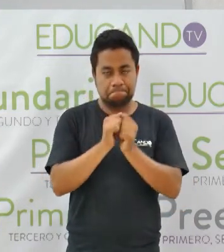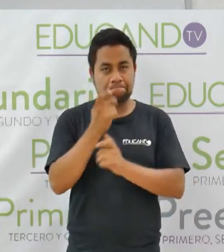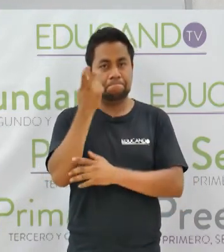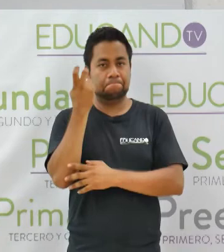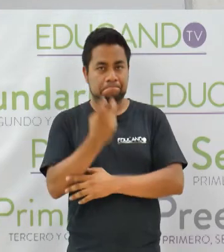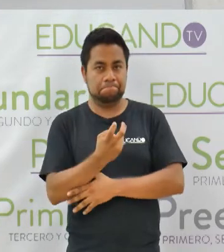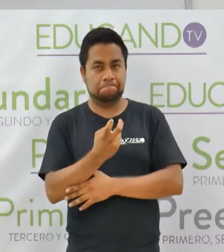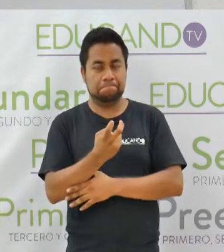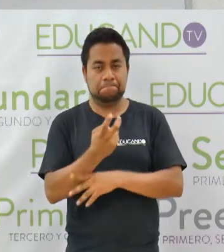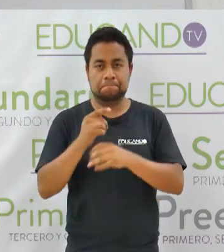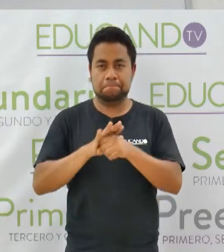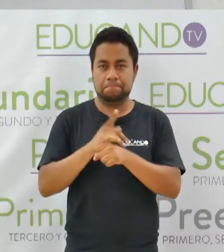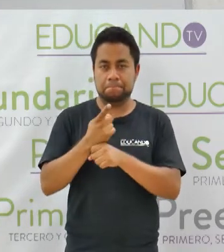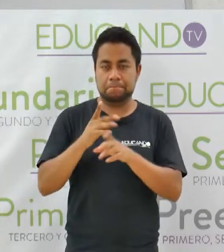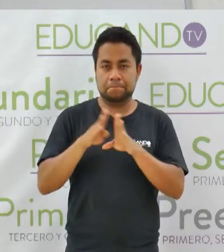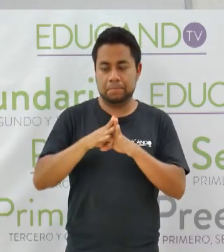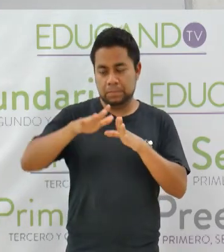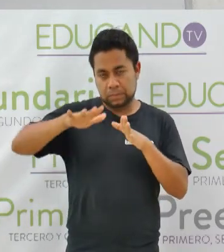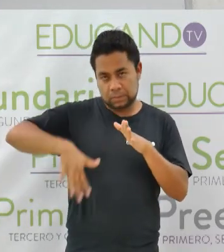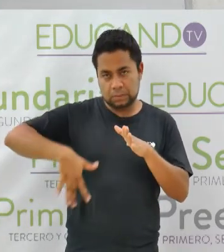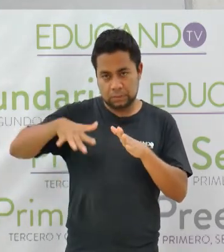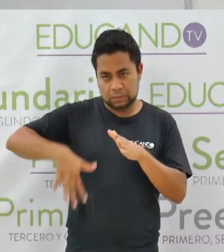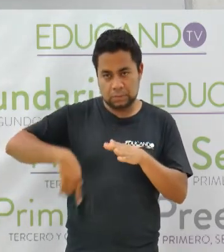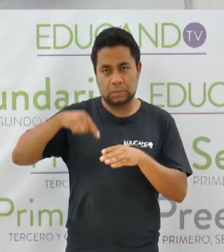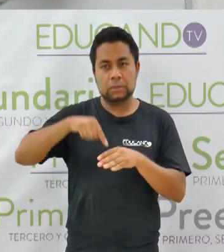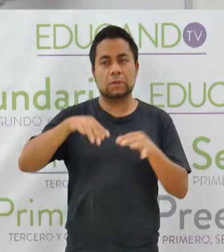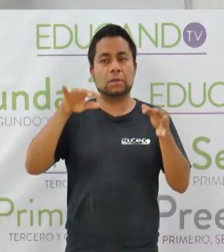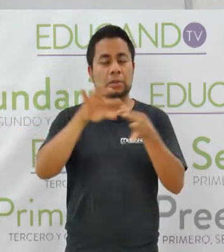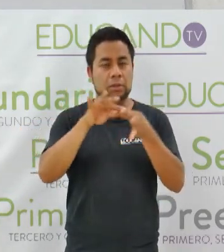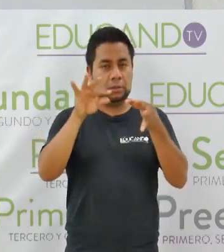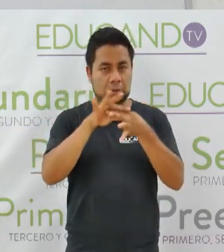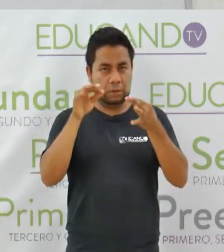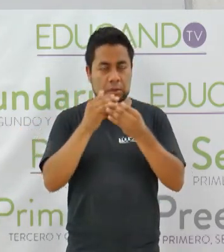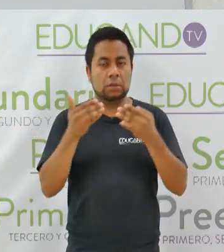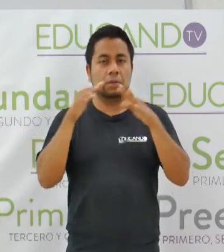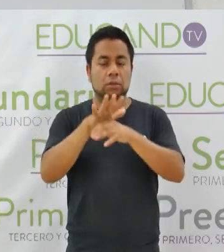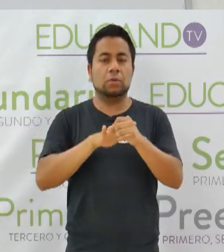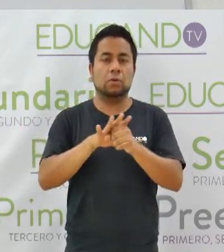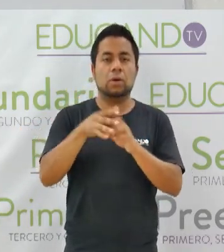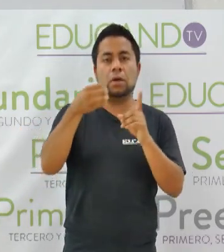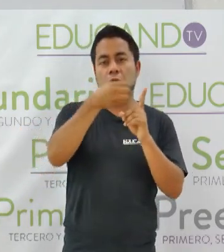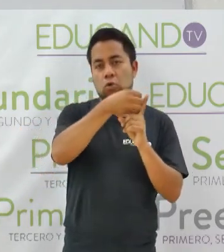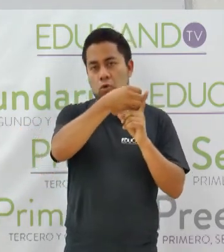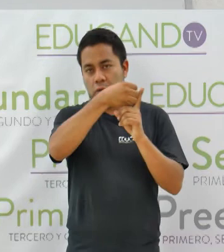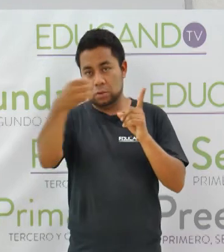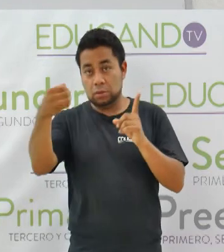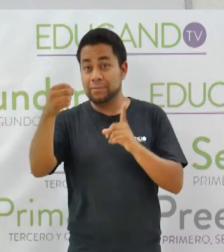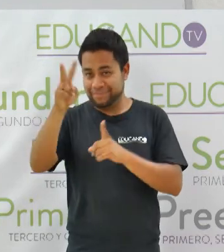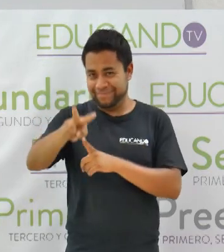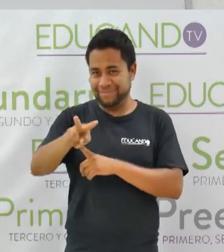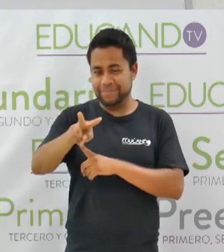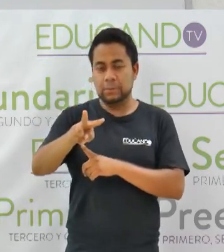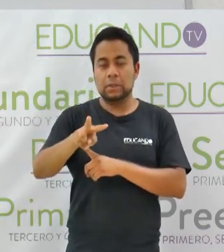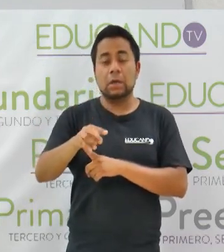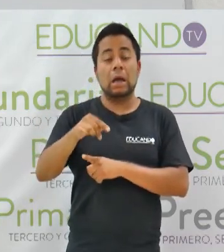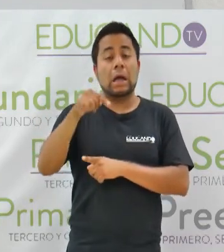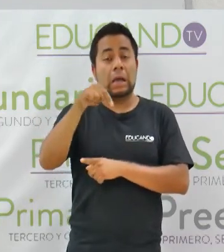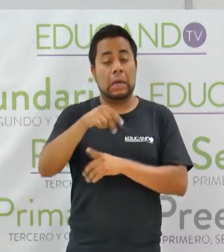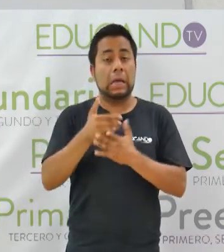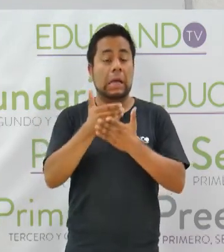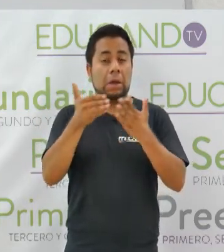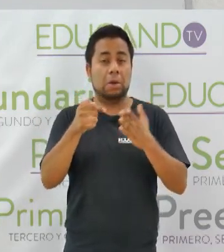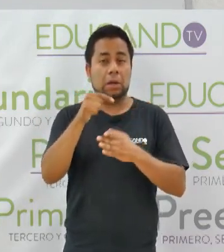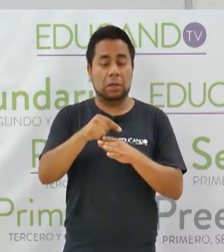con esto, porque hace rato hablamos de lo que son oraciones, ¿verdad? Y en